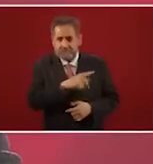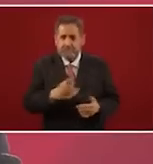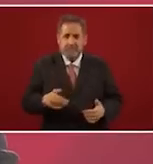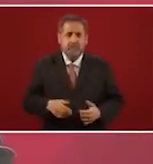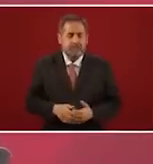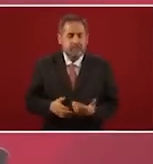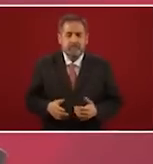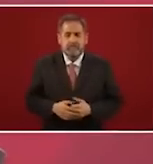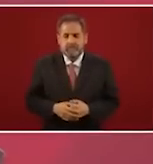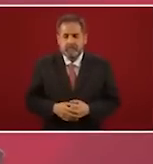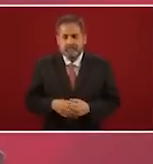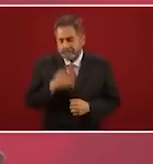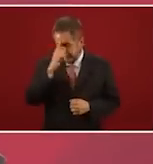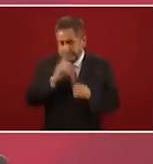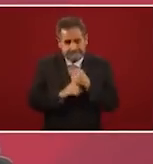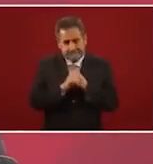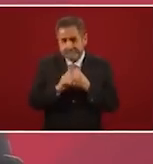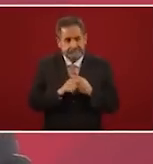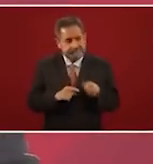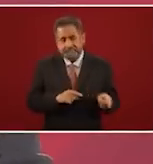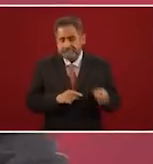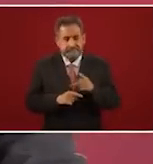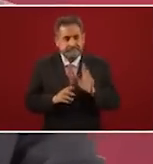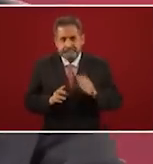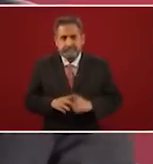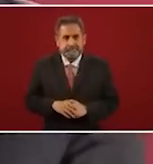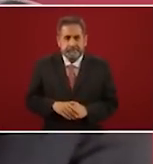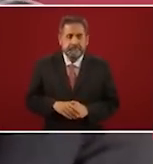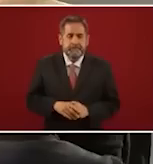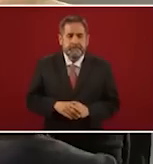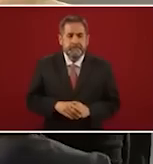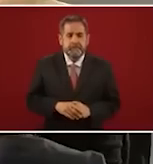O sea, es un problema